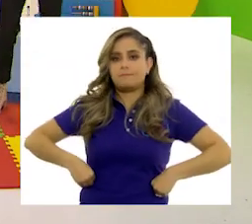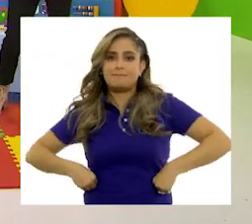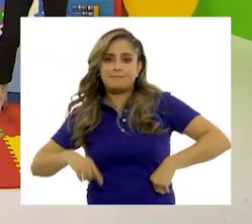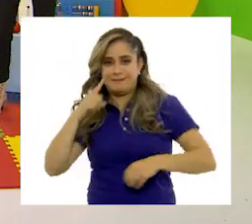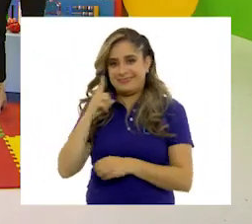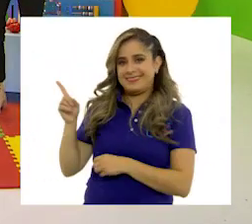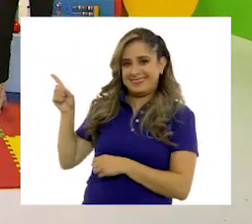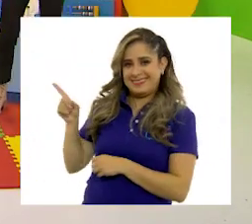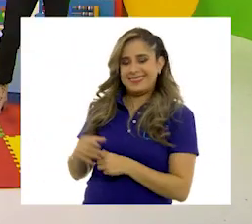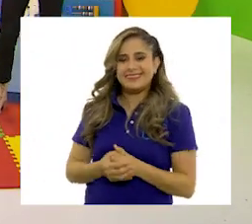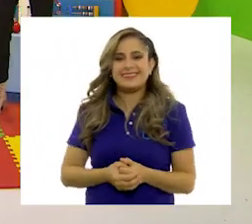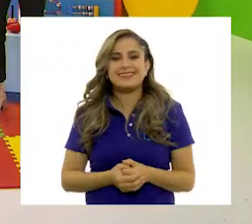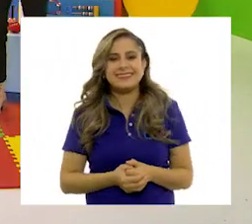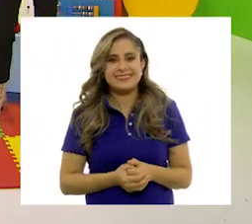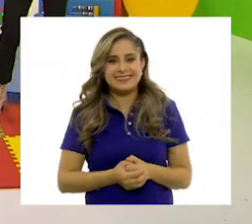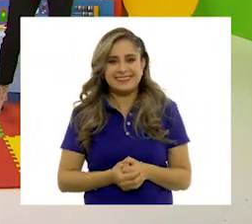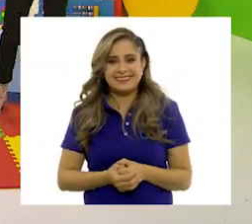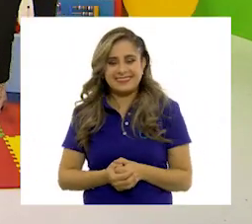¡Wow!